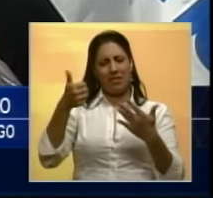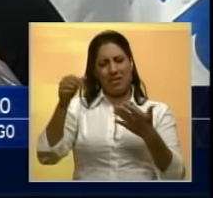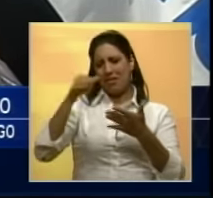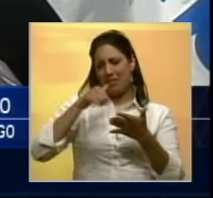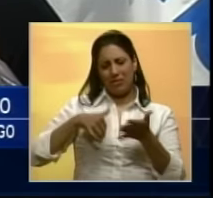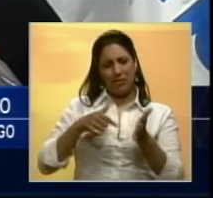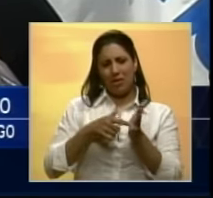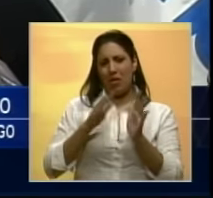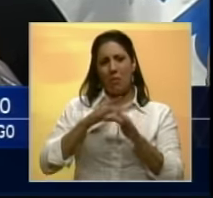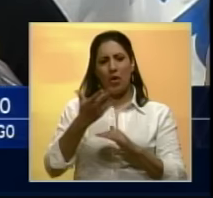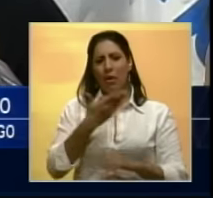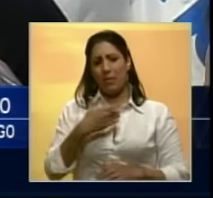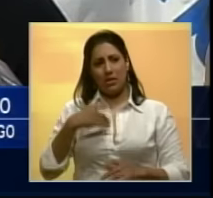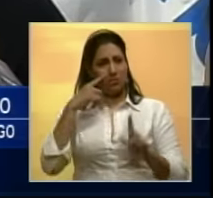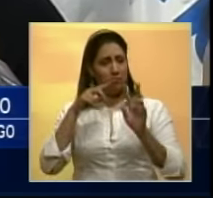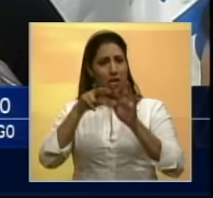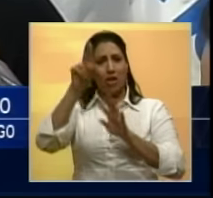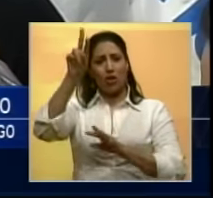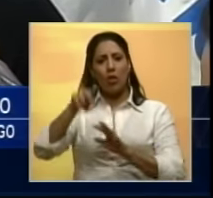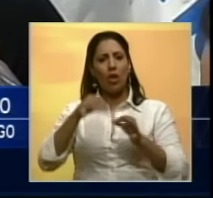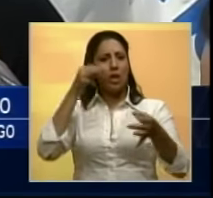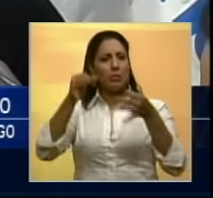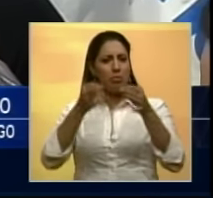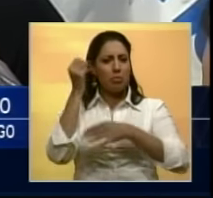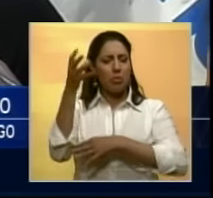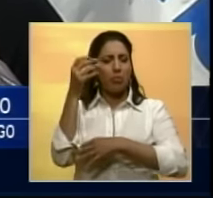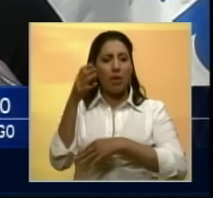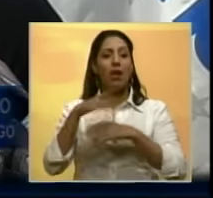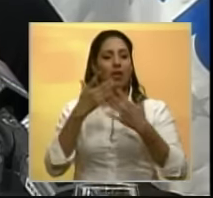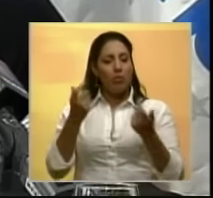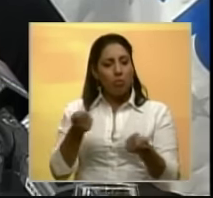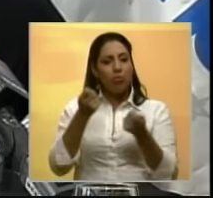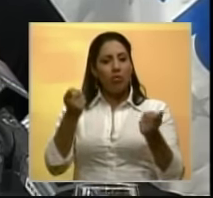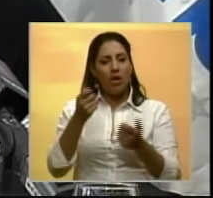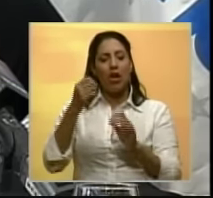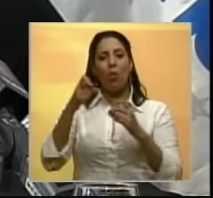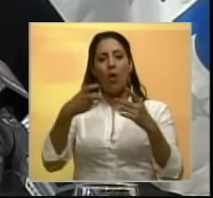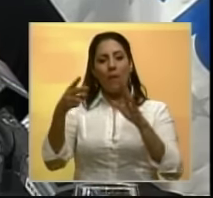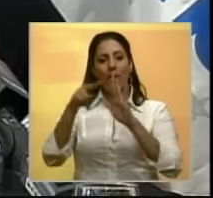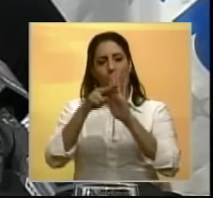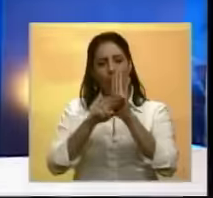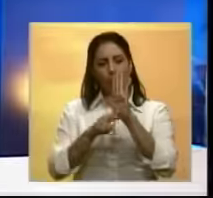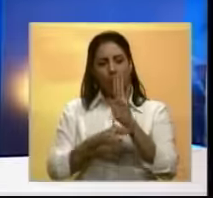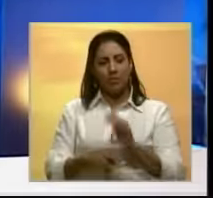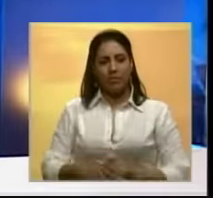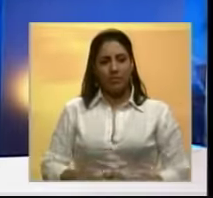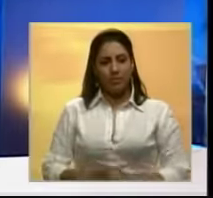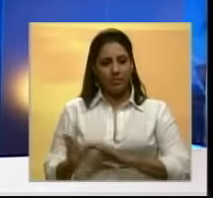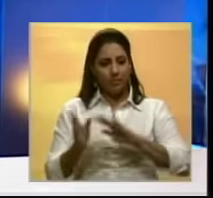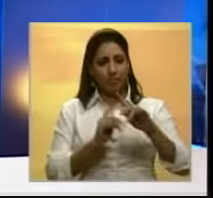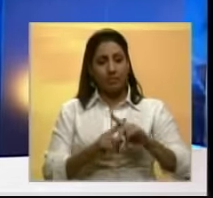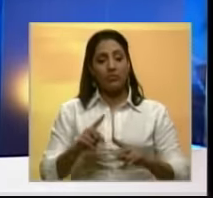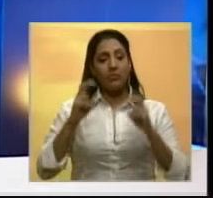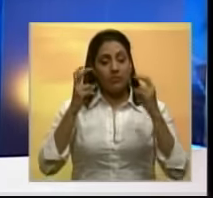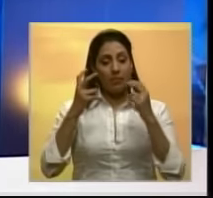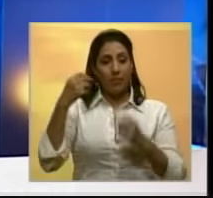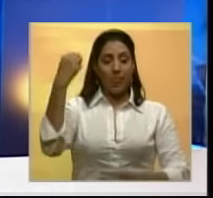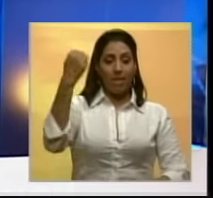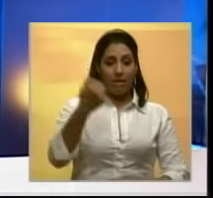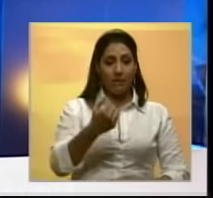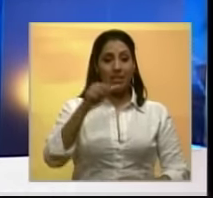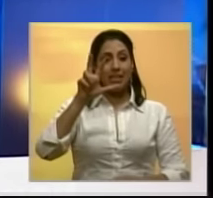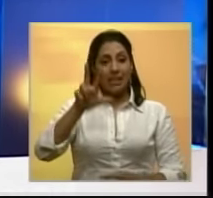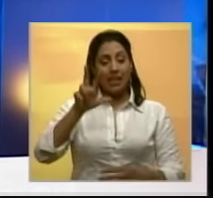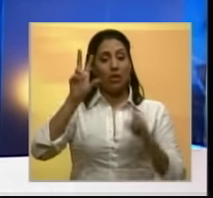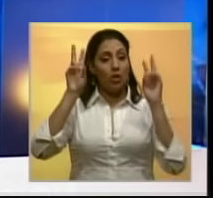irrelevante porque el mandatario es visto a diario dando declaraciones y proclamando decretos. En materia de sucesos,